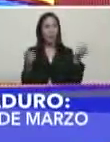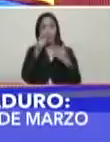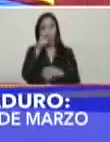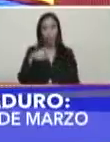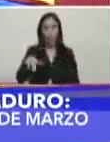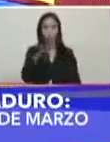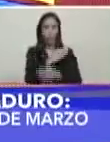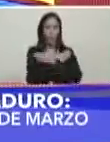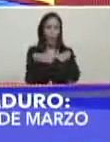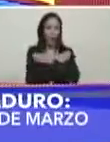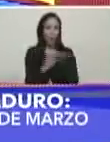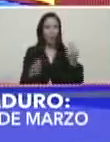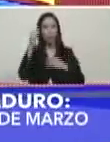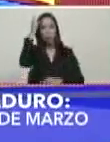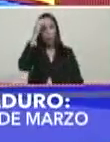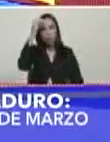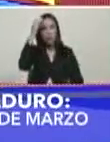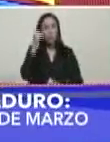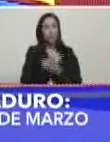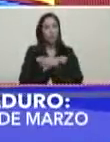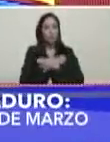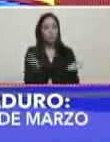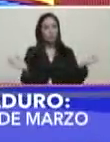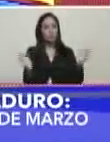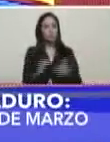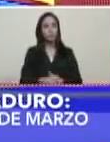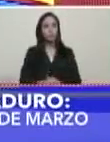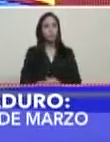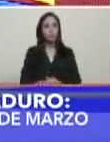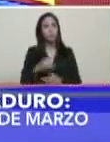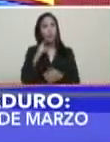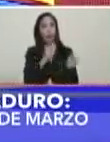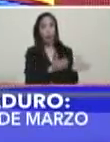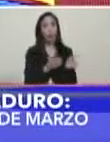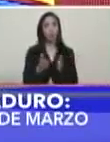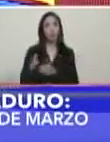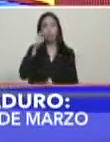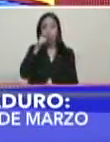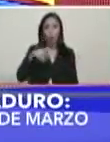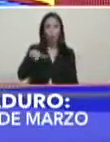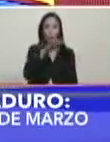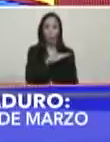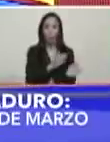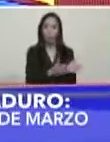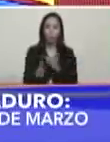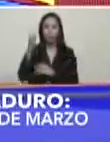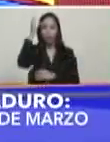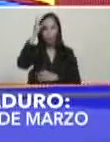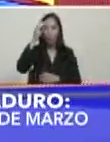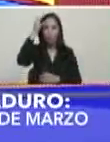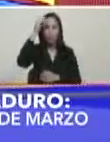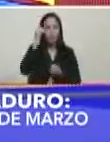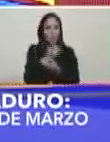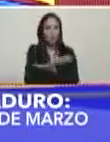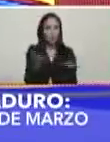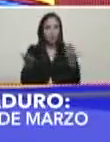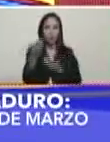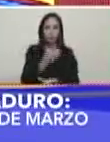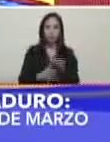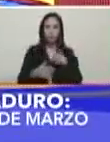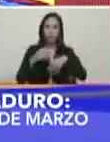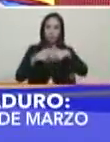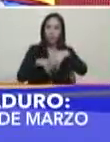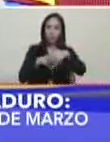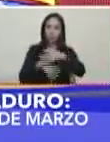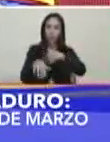pueblo, creando conciencia, mucha conciencia, organización popular, conciencia, organización, movilización permanente.